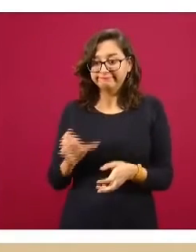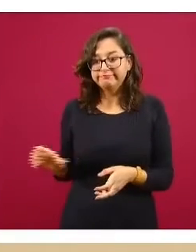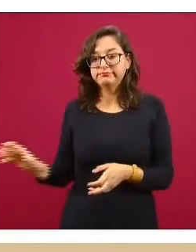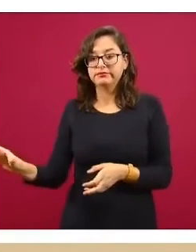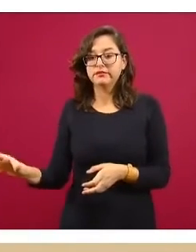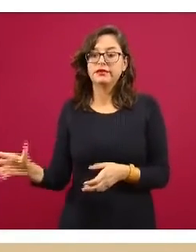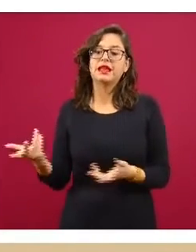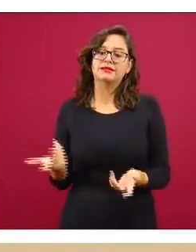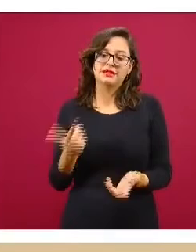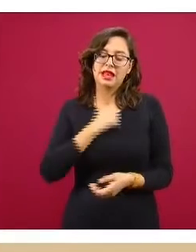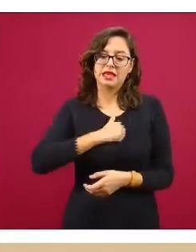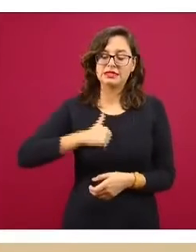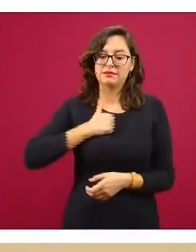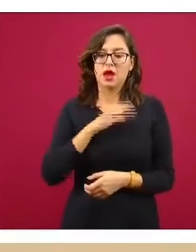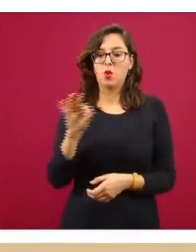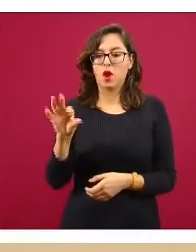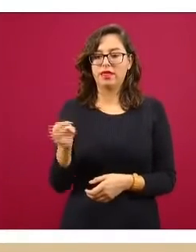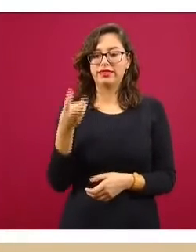también se han confirmado